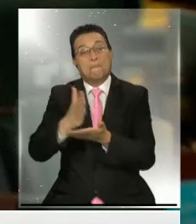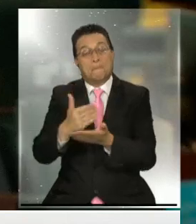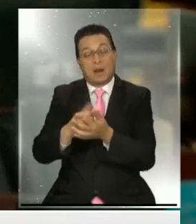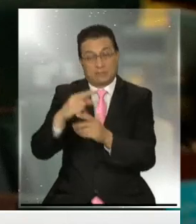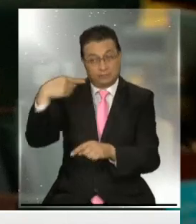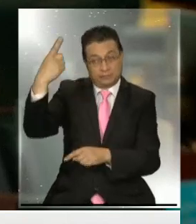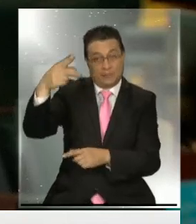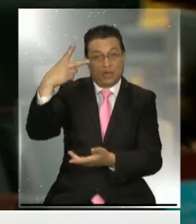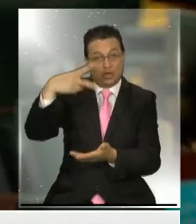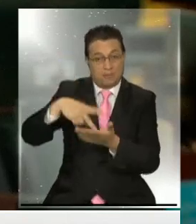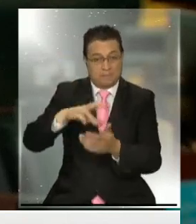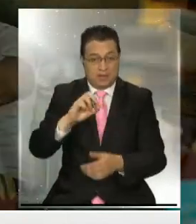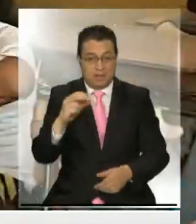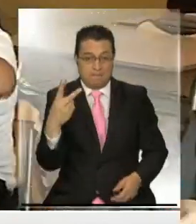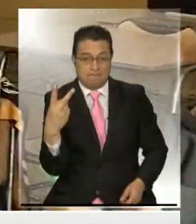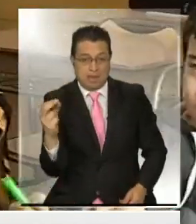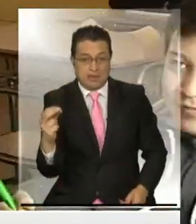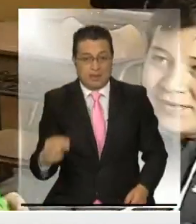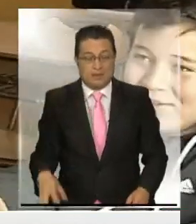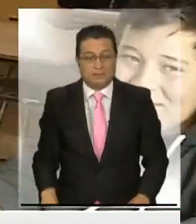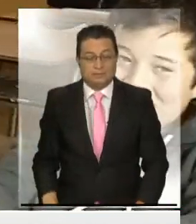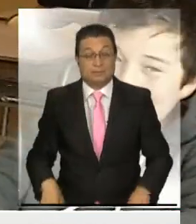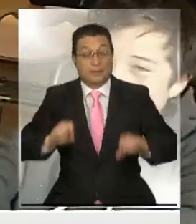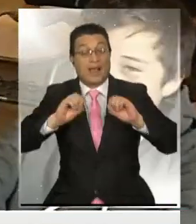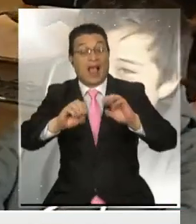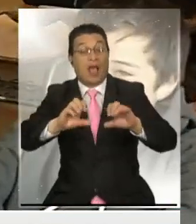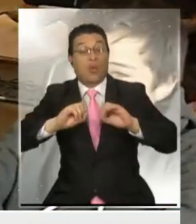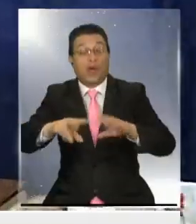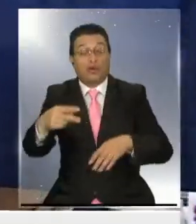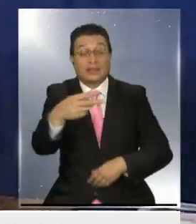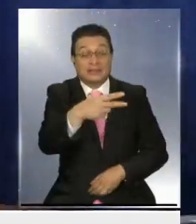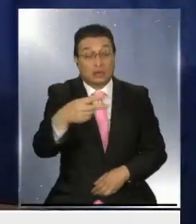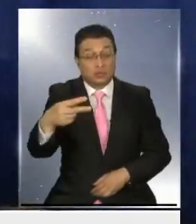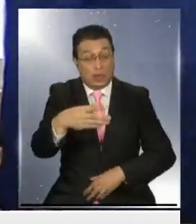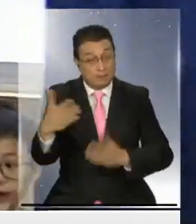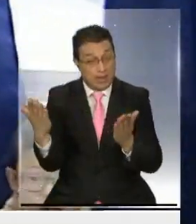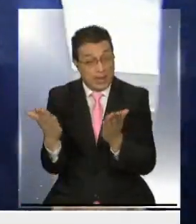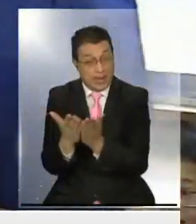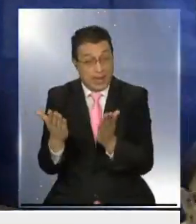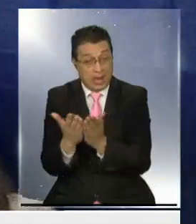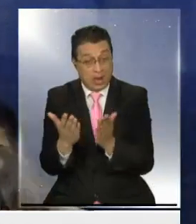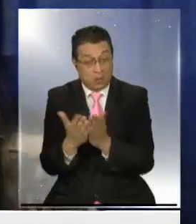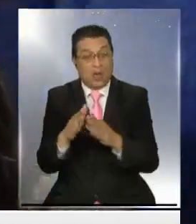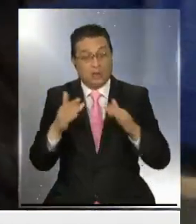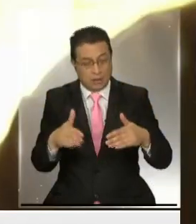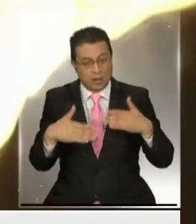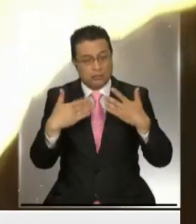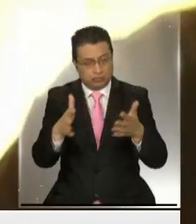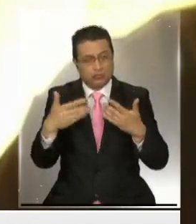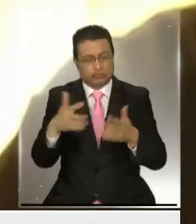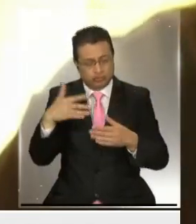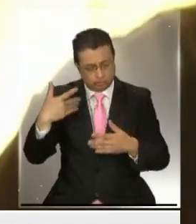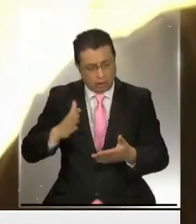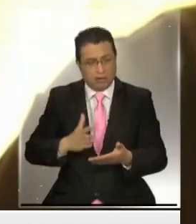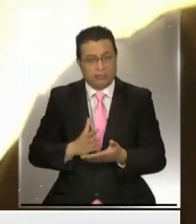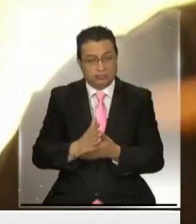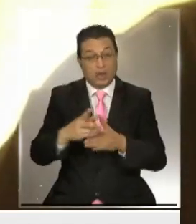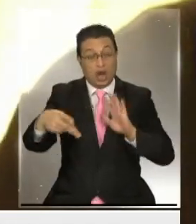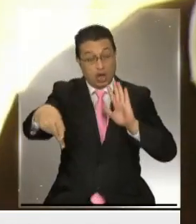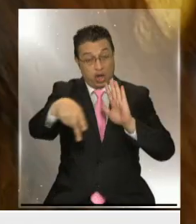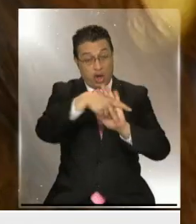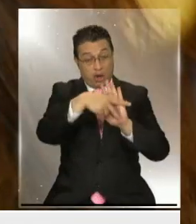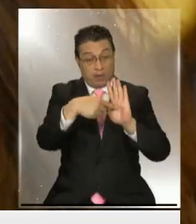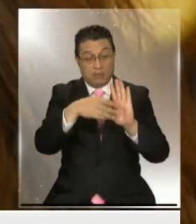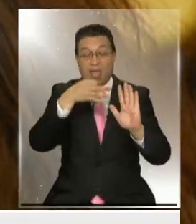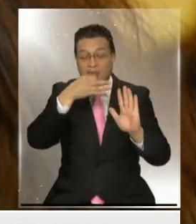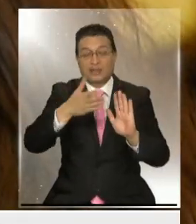año 2020 la educación sexual en las salas de clases que se venía entregando desde hace un tiempo pero la norma vigente